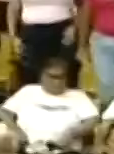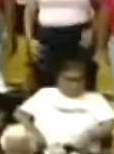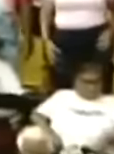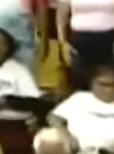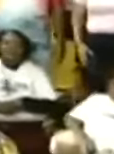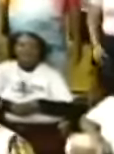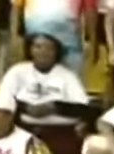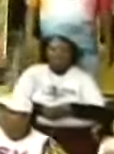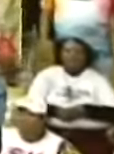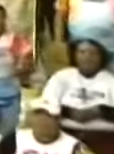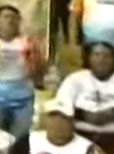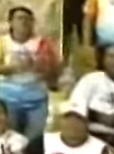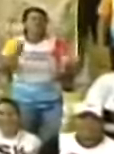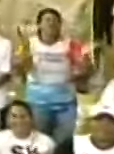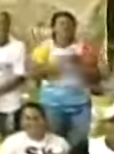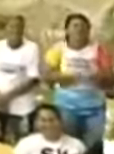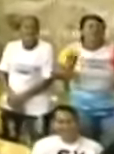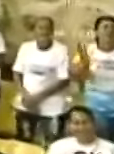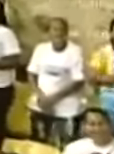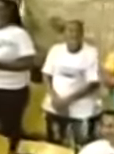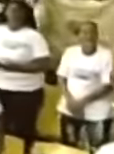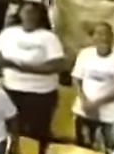y la consigna no la conocía.